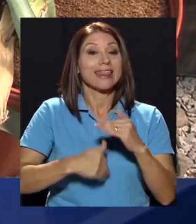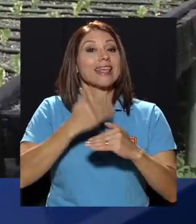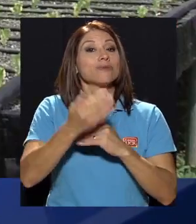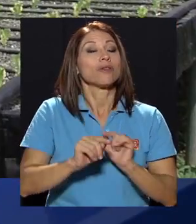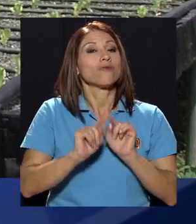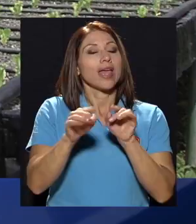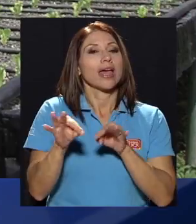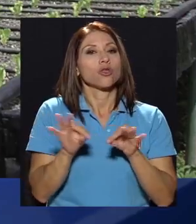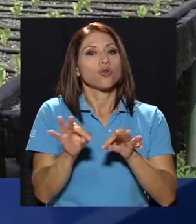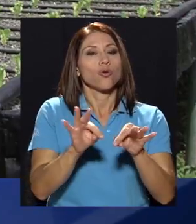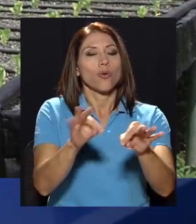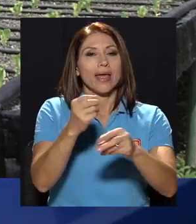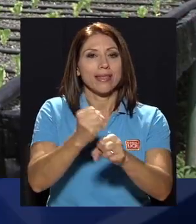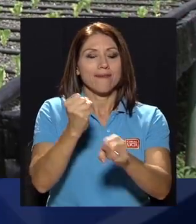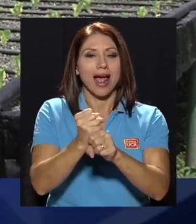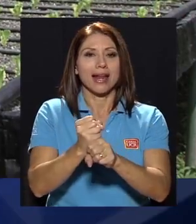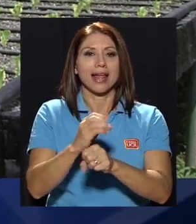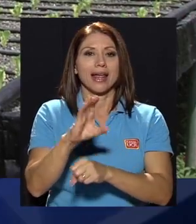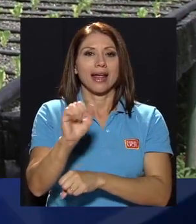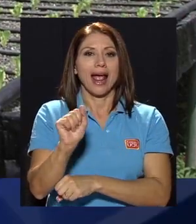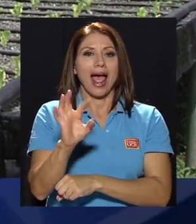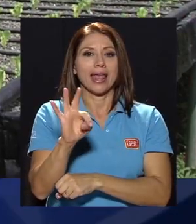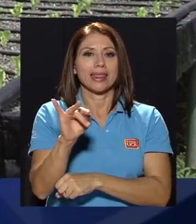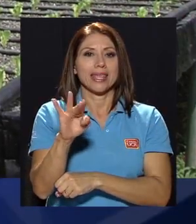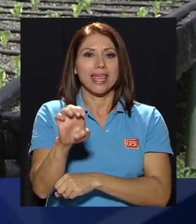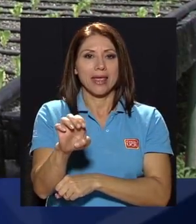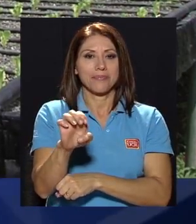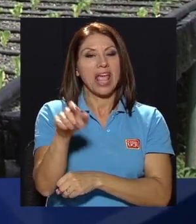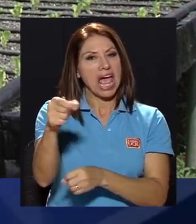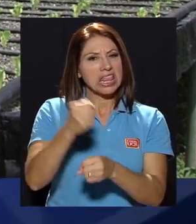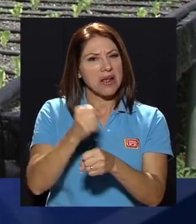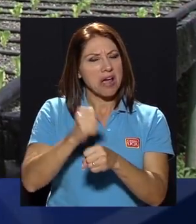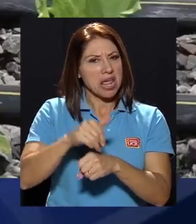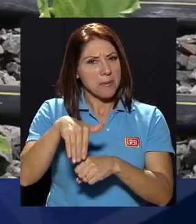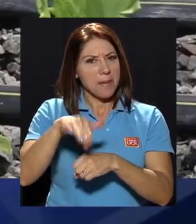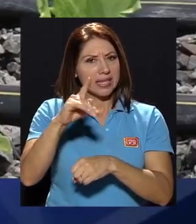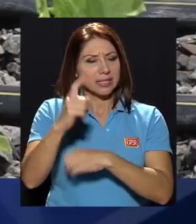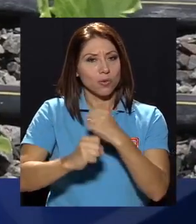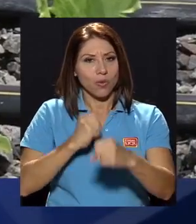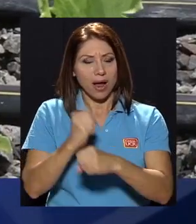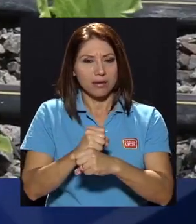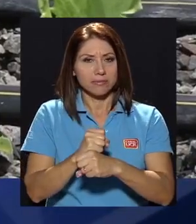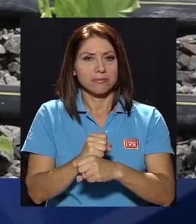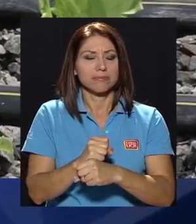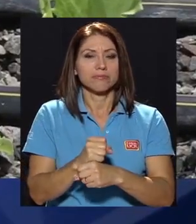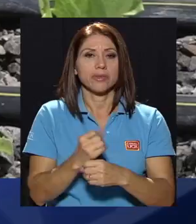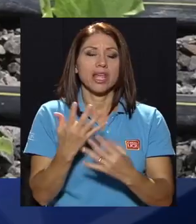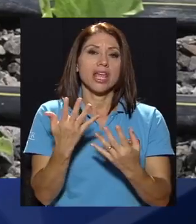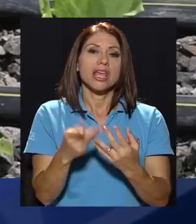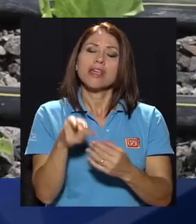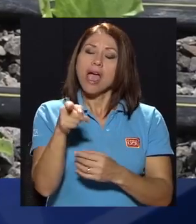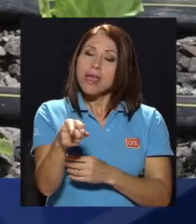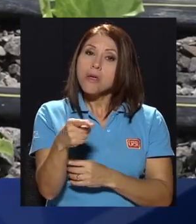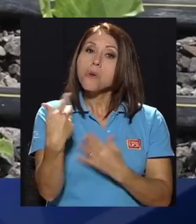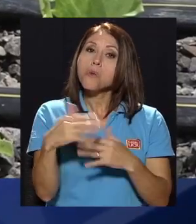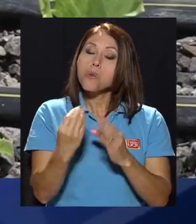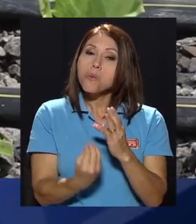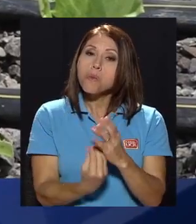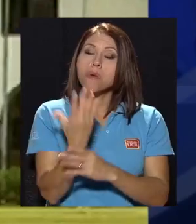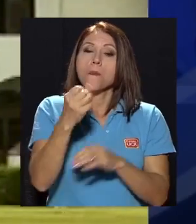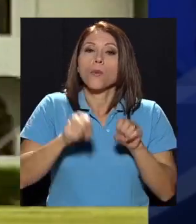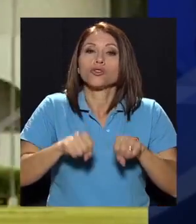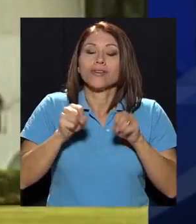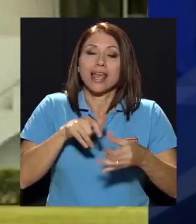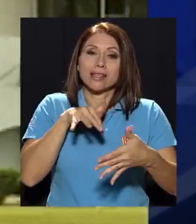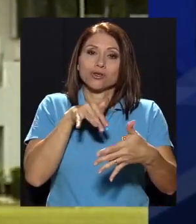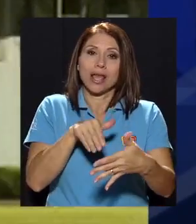Turrialba a trabajar en el CATIE. Ahí trabajé un poco más de un año y surgió la posibilidad de hacer una maestría